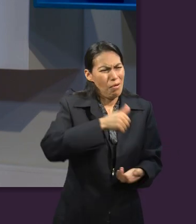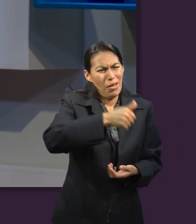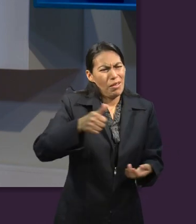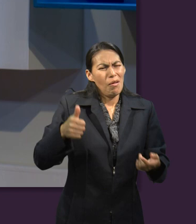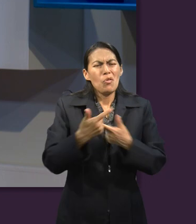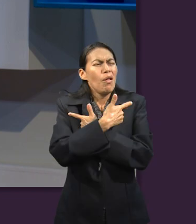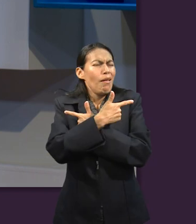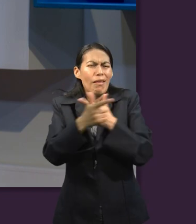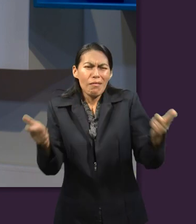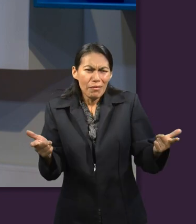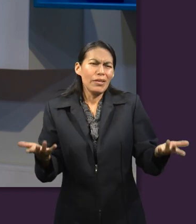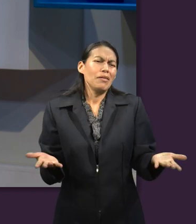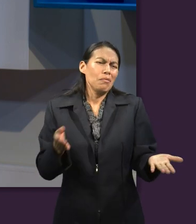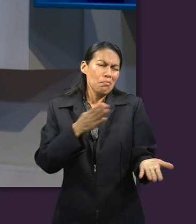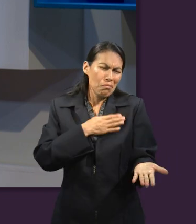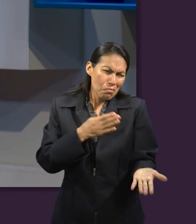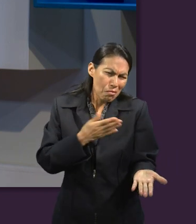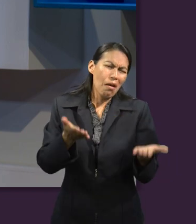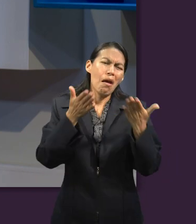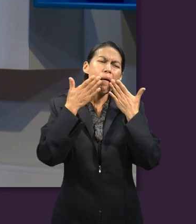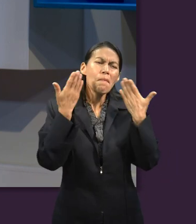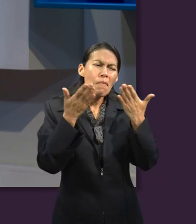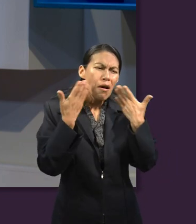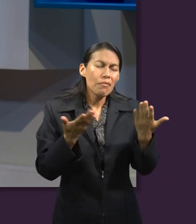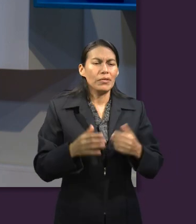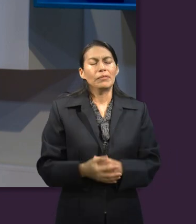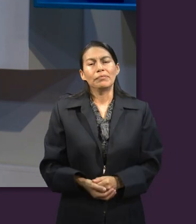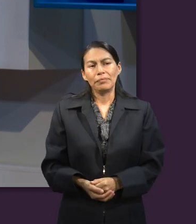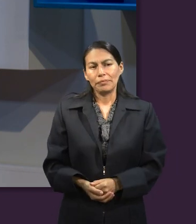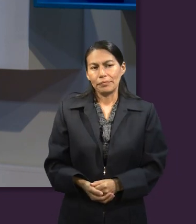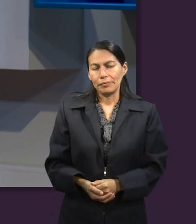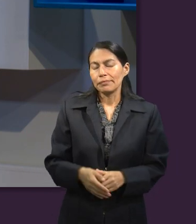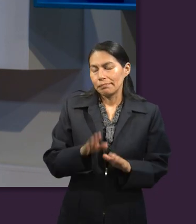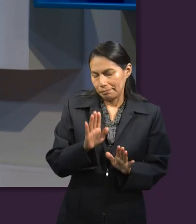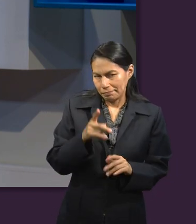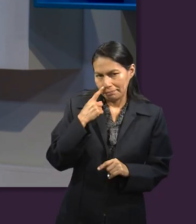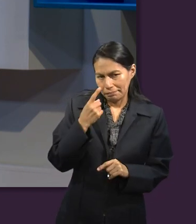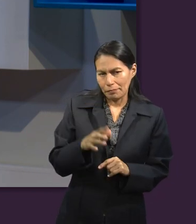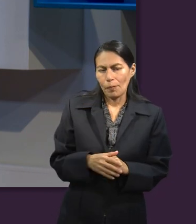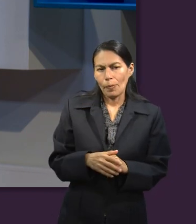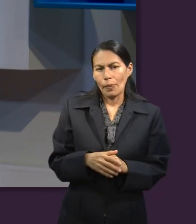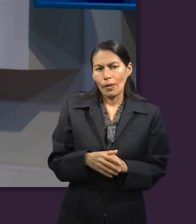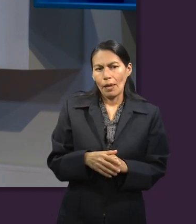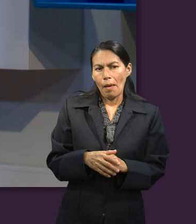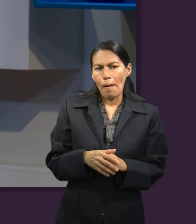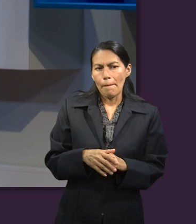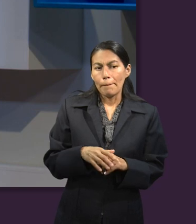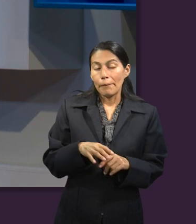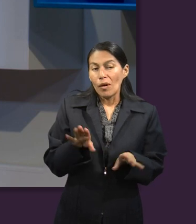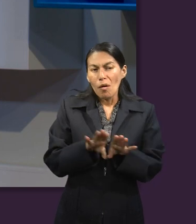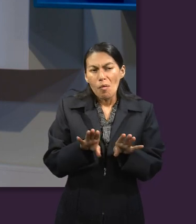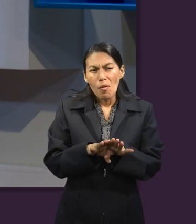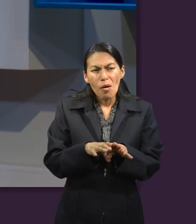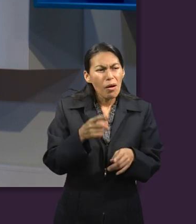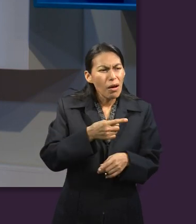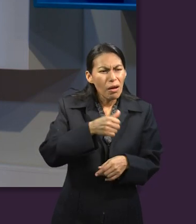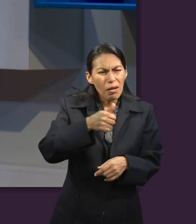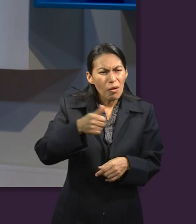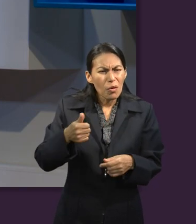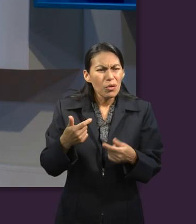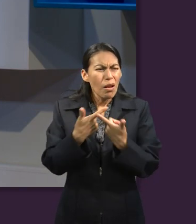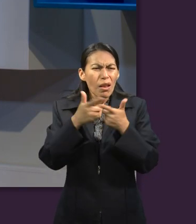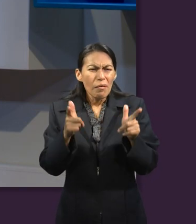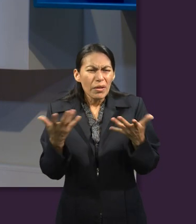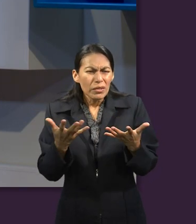parte de ello elegimos luego de haber comprendido la voluntad del señor el poder hacerlo pero para hablar un poquito más con respecto